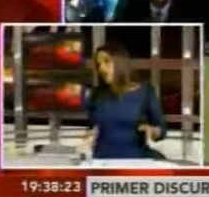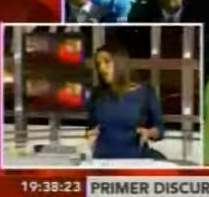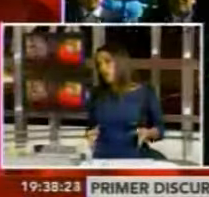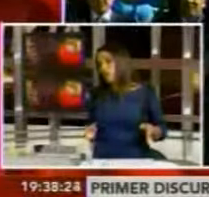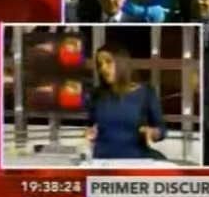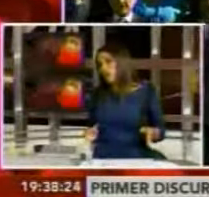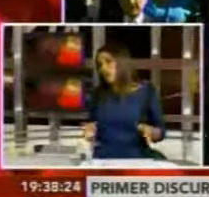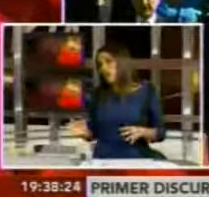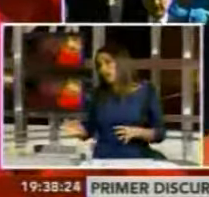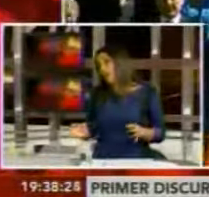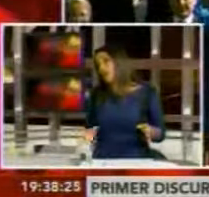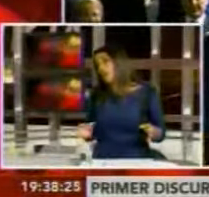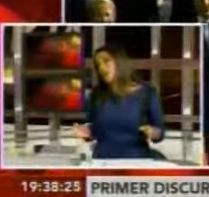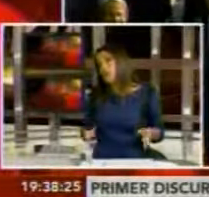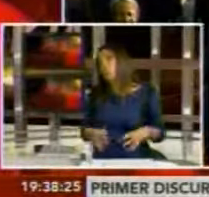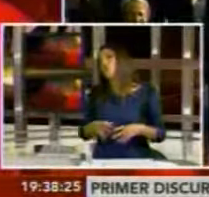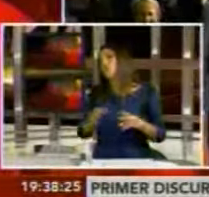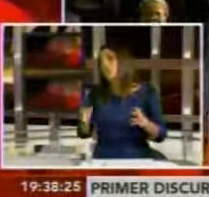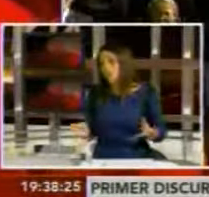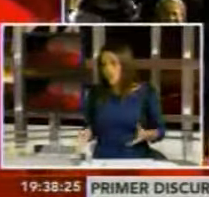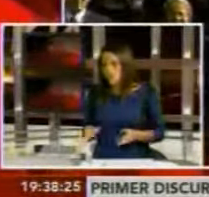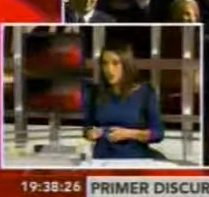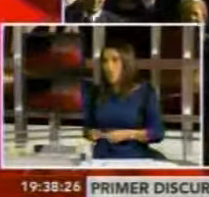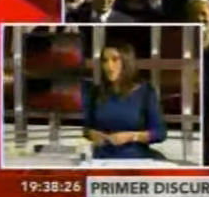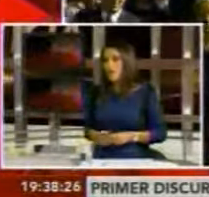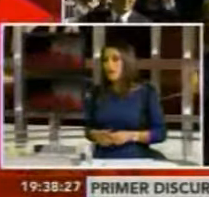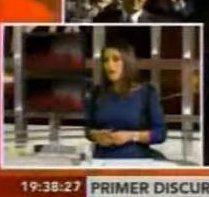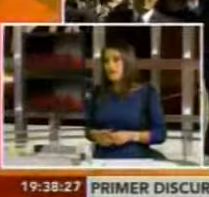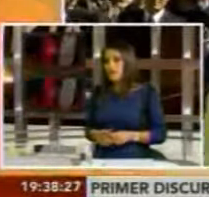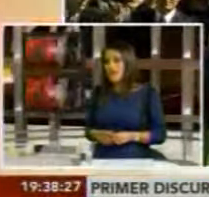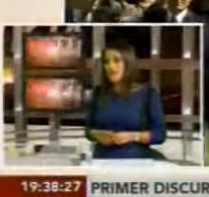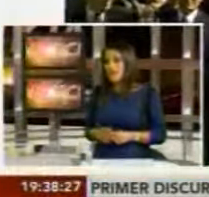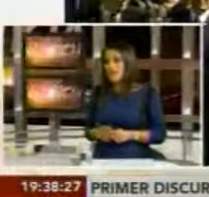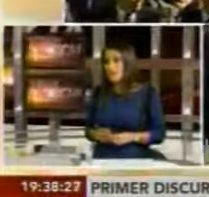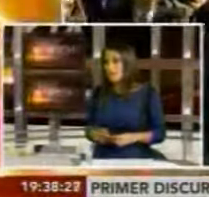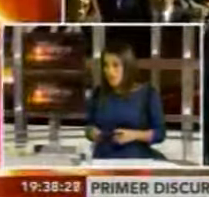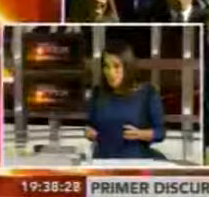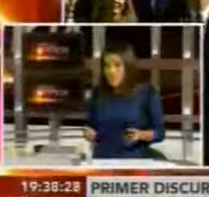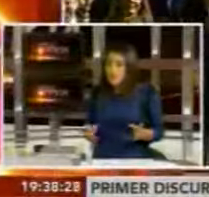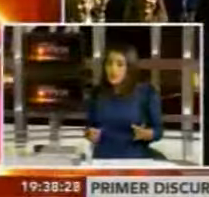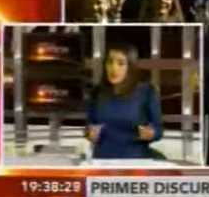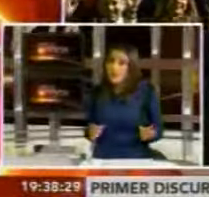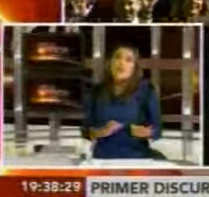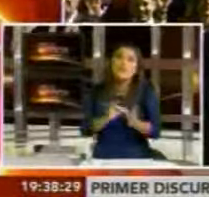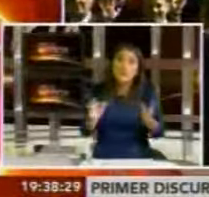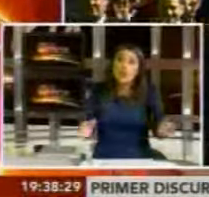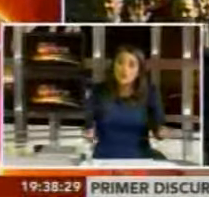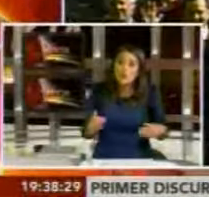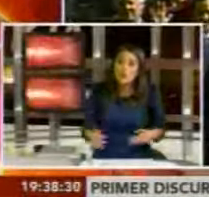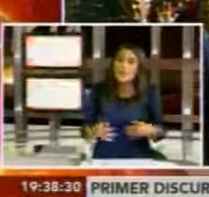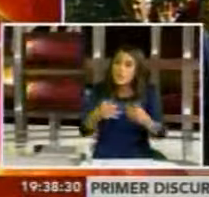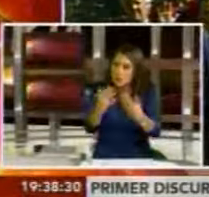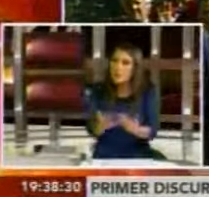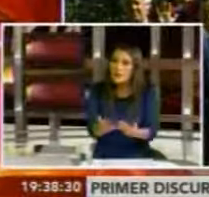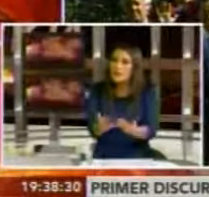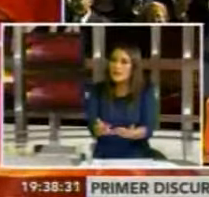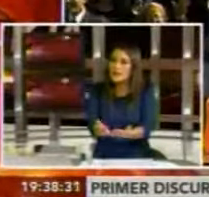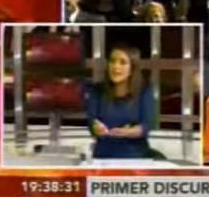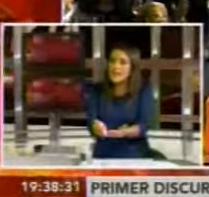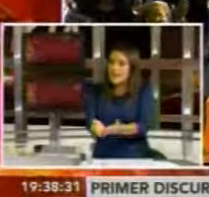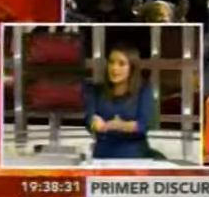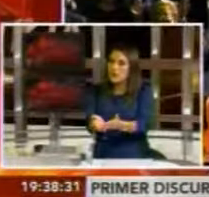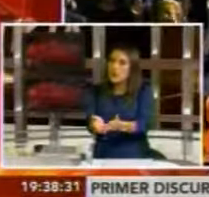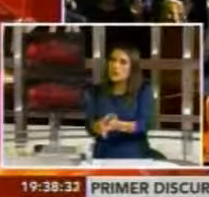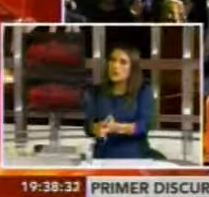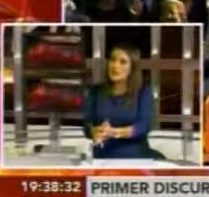misma situación por la que atraviesa Venezuela. ¿Se pueden poner de acuerdo en otros puntos para así de todas maneras ser una coalición gobernante? Sí, el